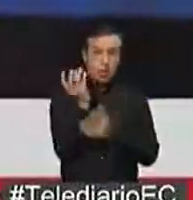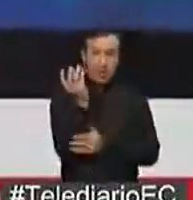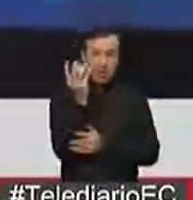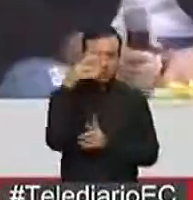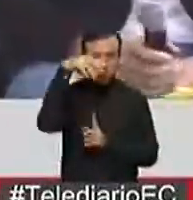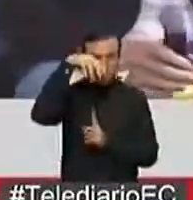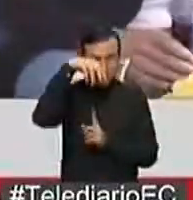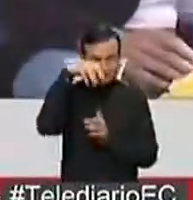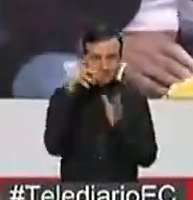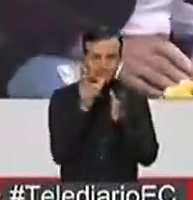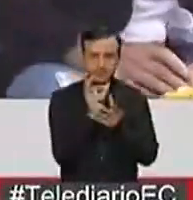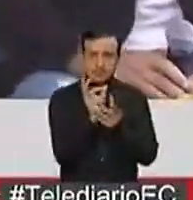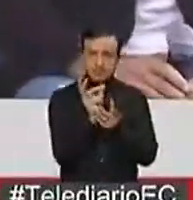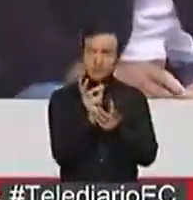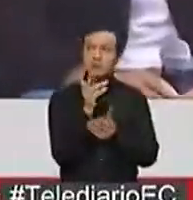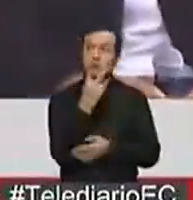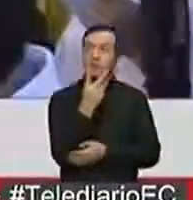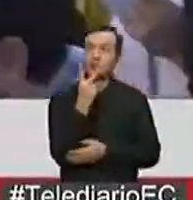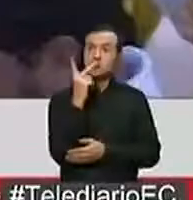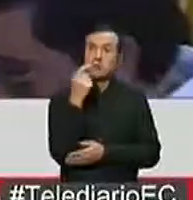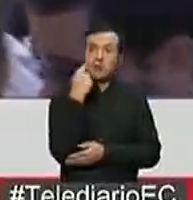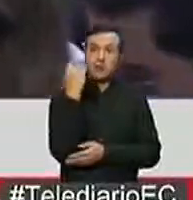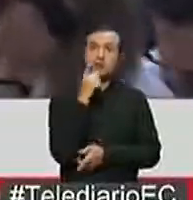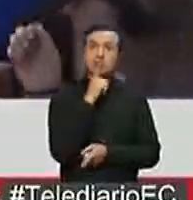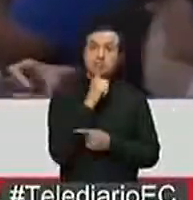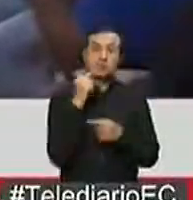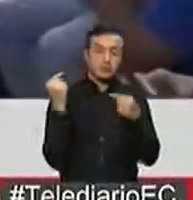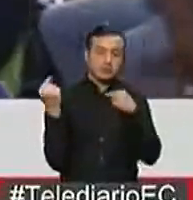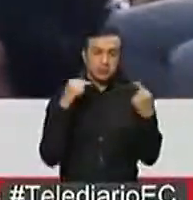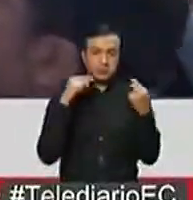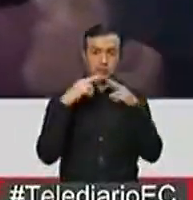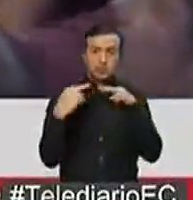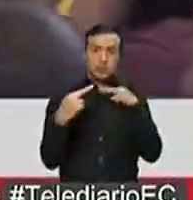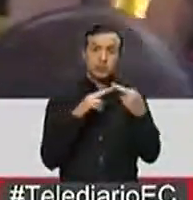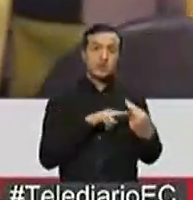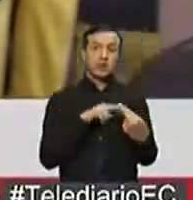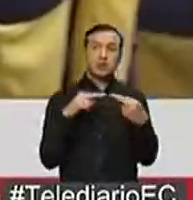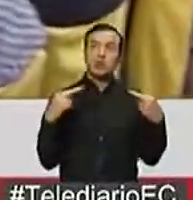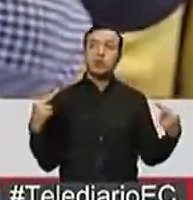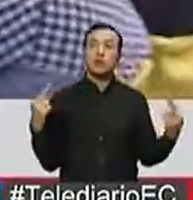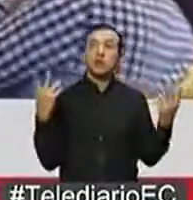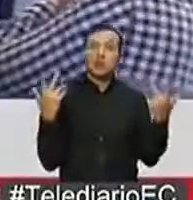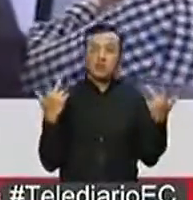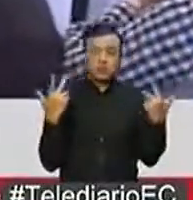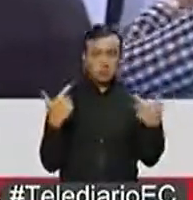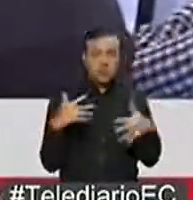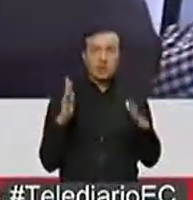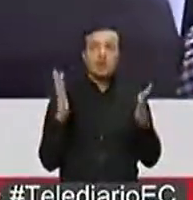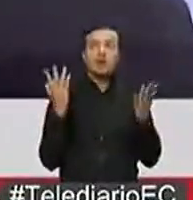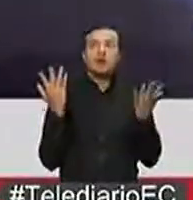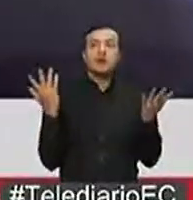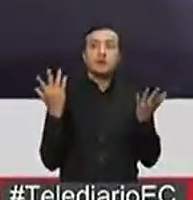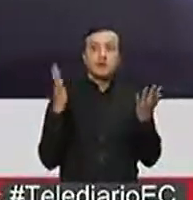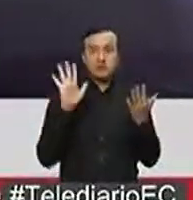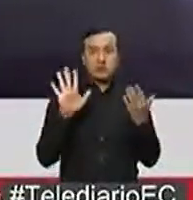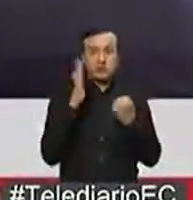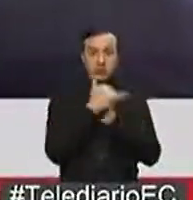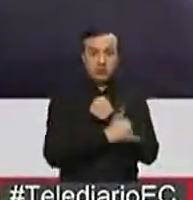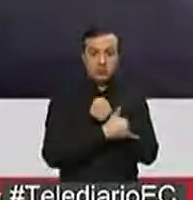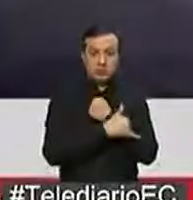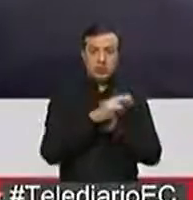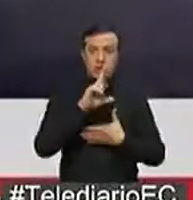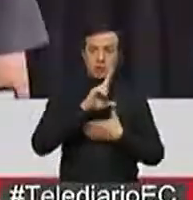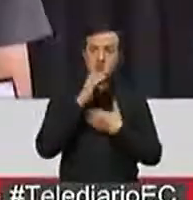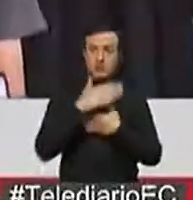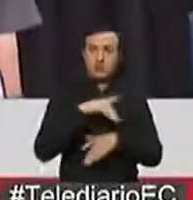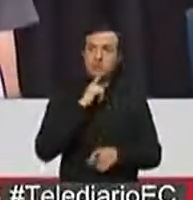mundo. Las estrellas del tenis mundial se enfrentaron en el Coliseo General Rumiñahui, con lo que terminan su gira por 5 países de